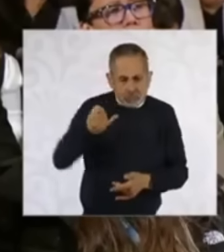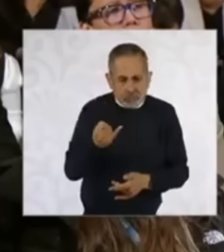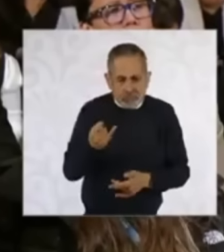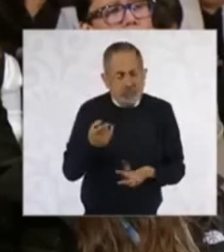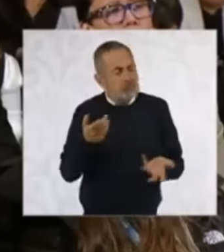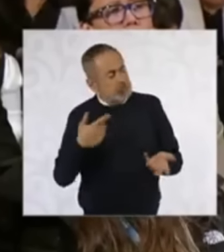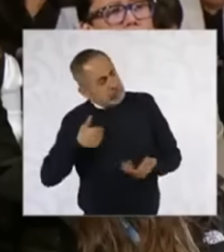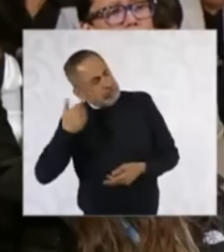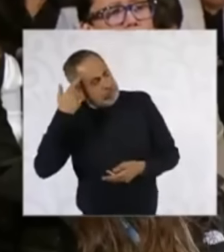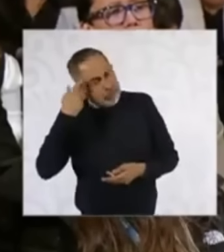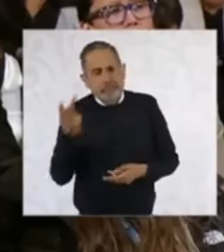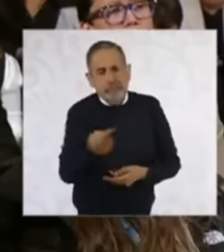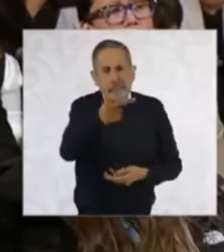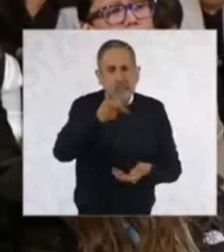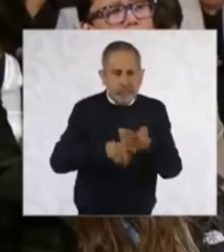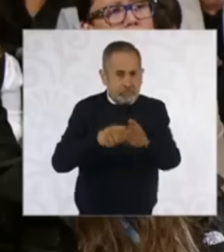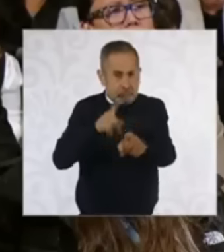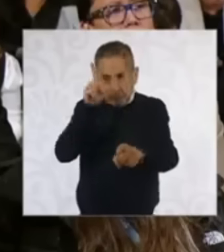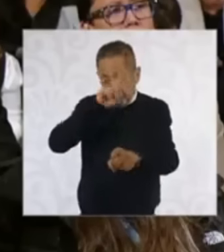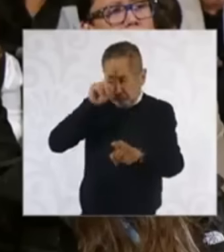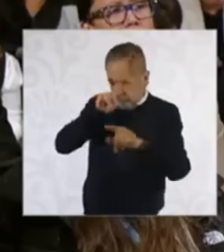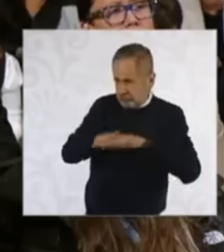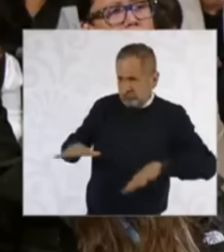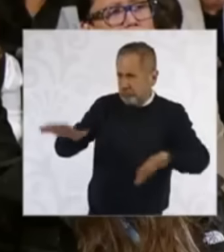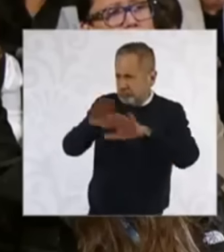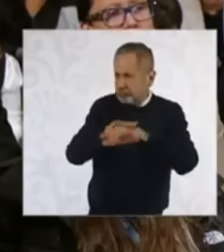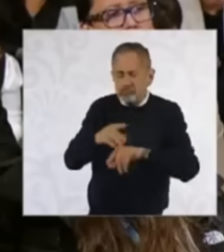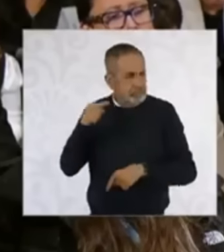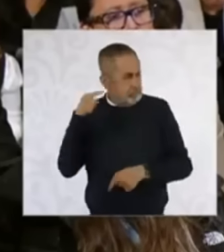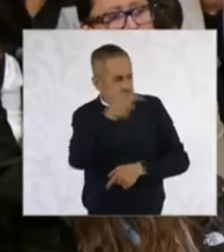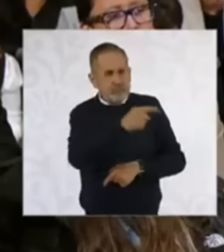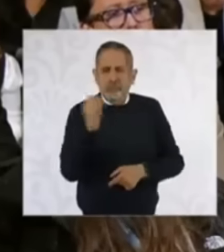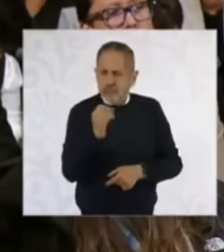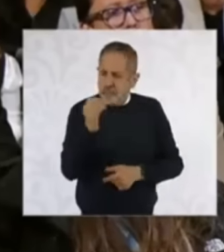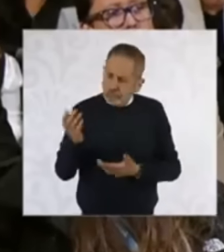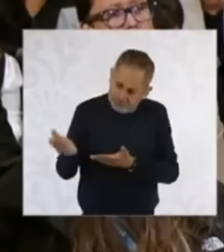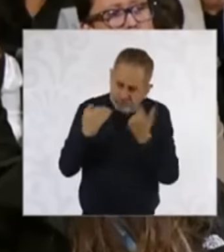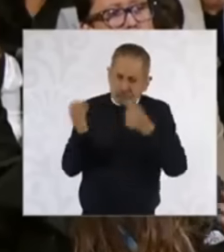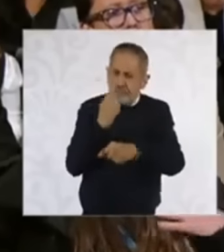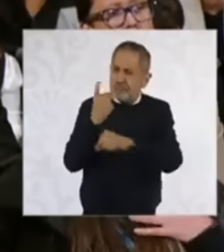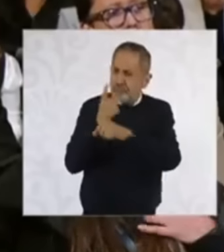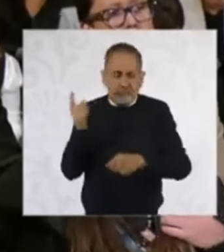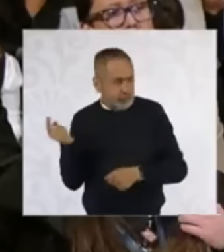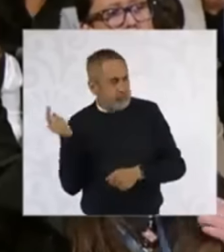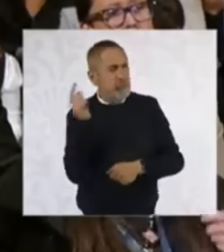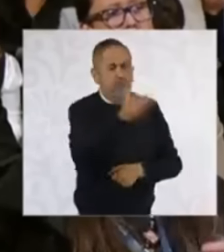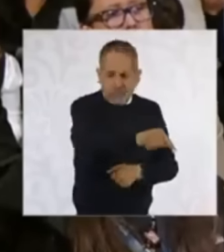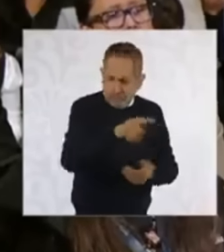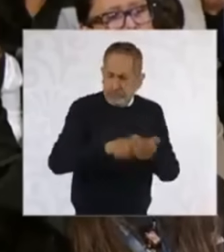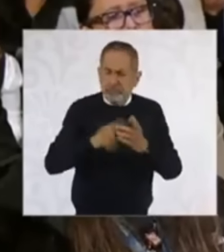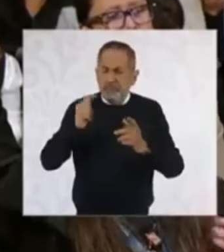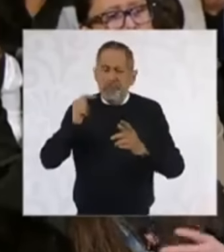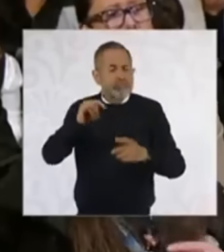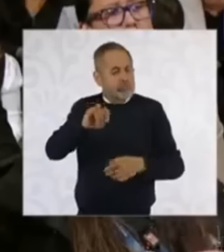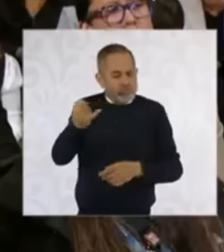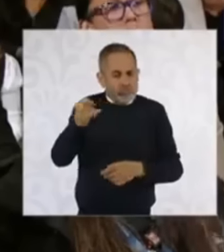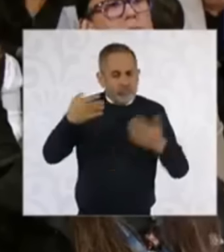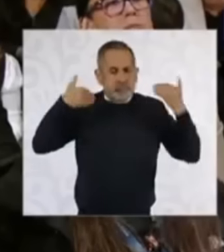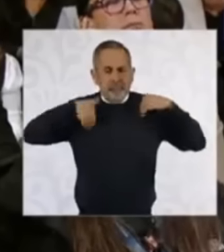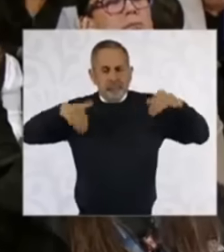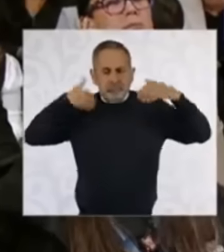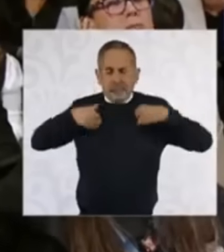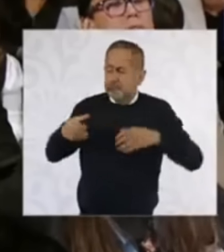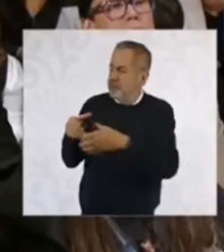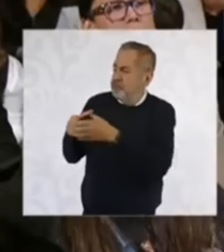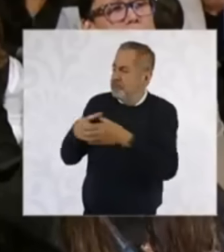preguntar presidenta si usted recomendaría a los mexicanos que le den esa oportunidad a Tijuana para estos recorridos turísticos que se planean en familia que se